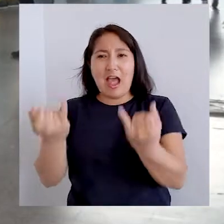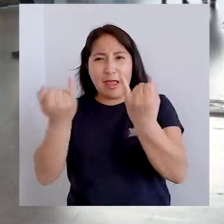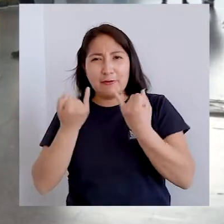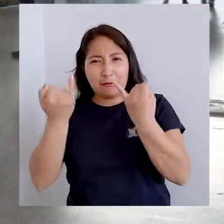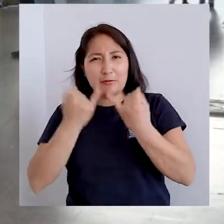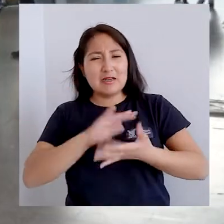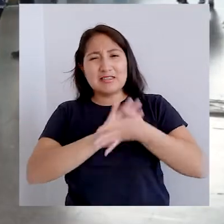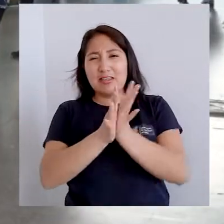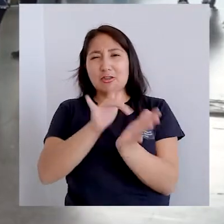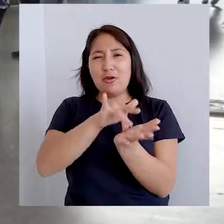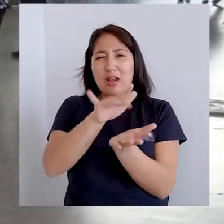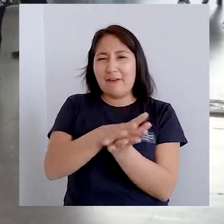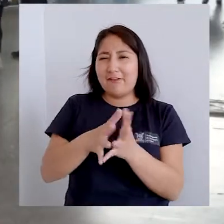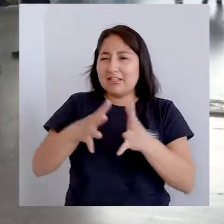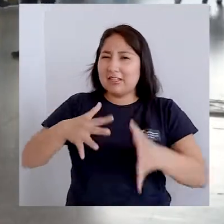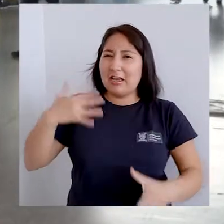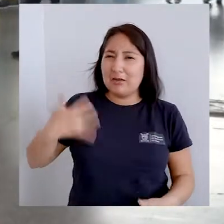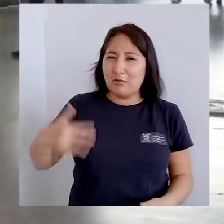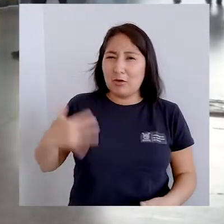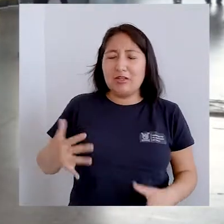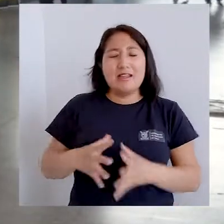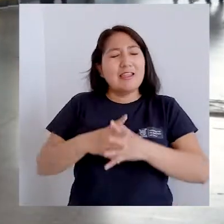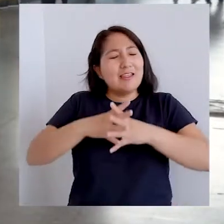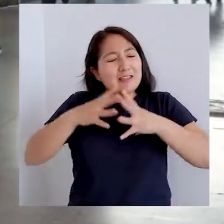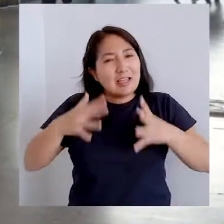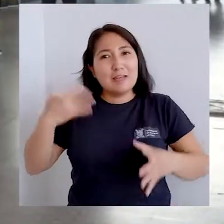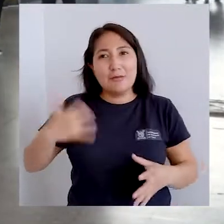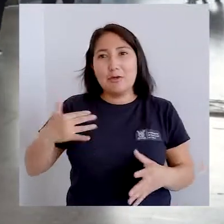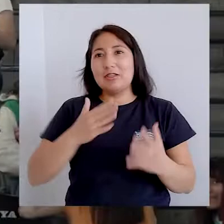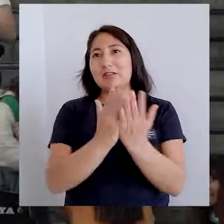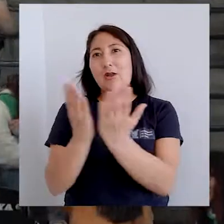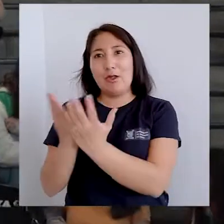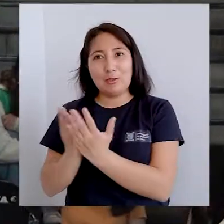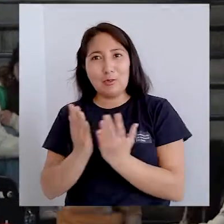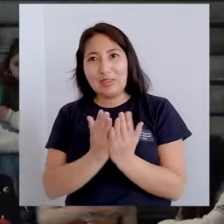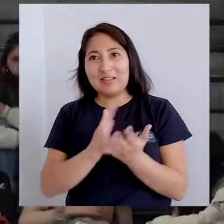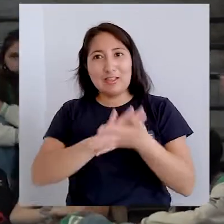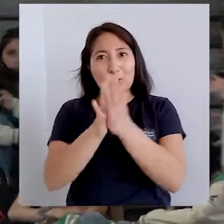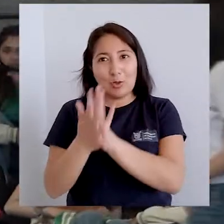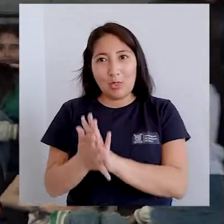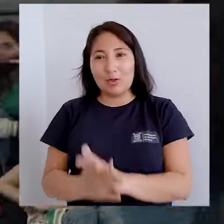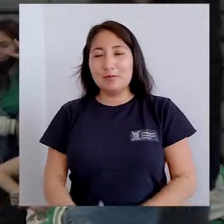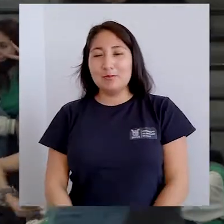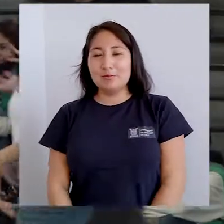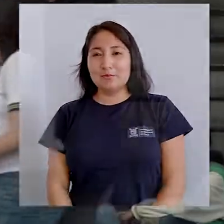de todas estas fechas importantes, que es súper importante para los estudiantes también.